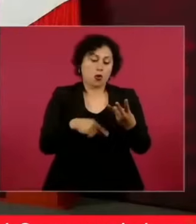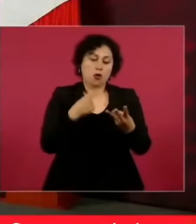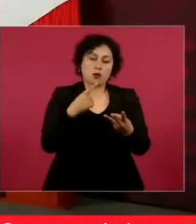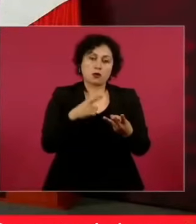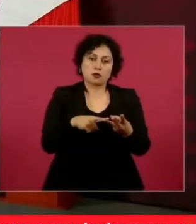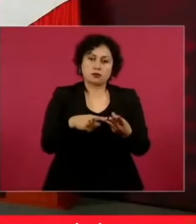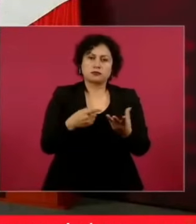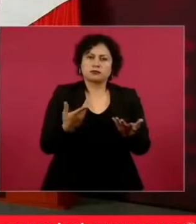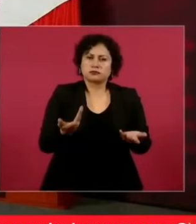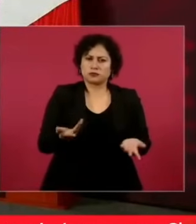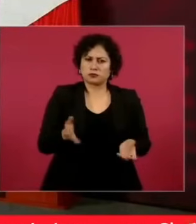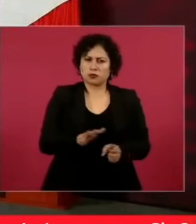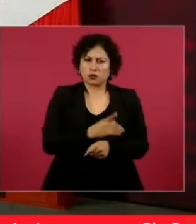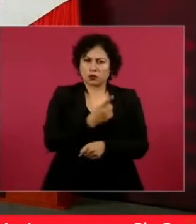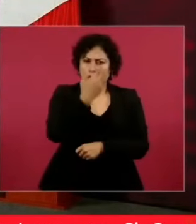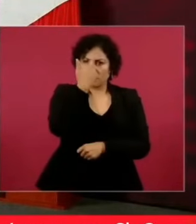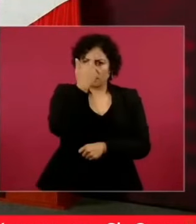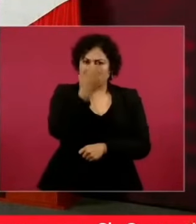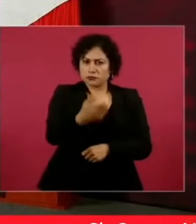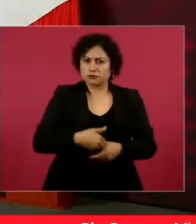cuáles son las circunstancias